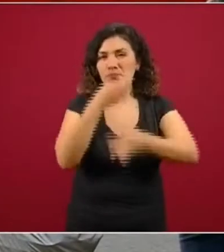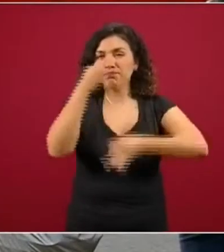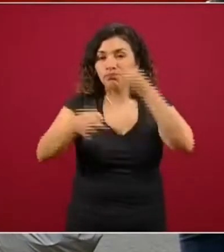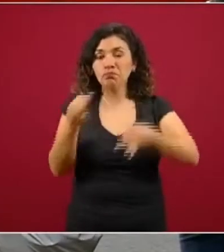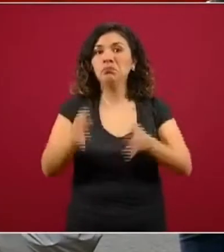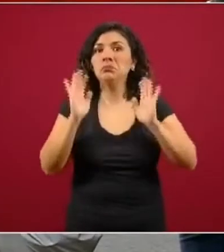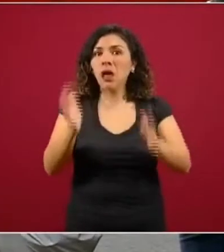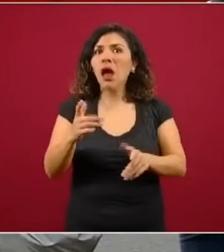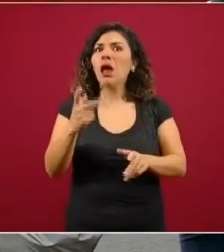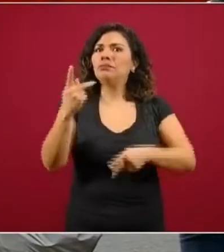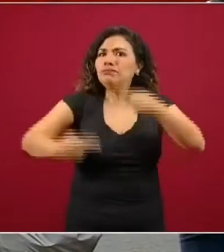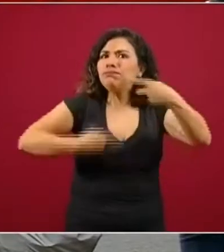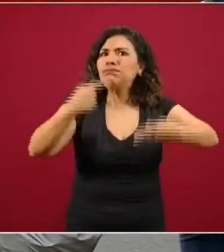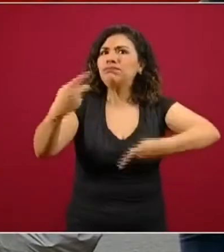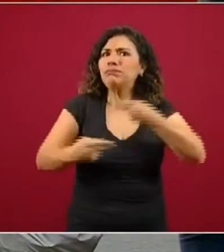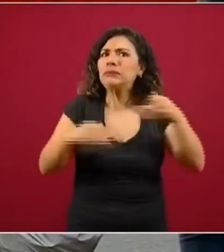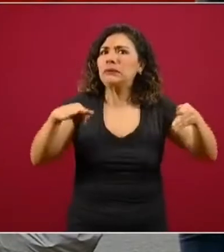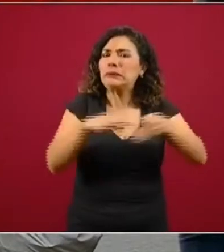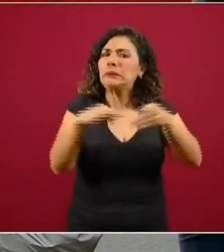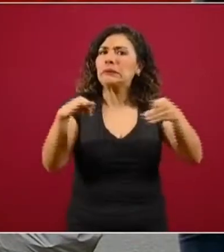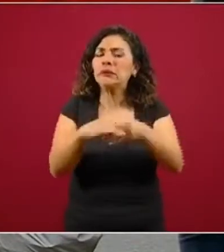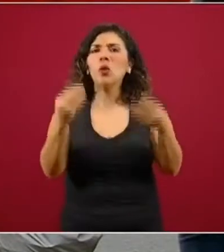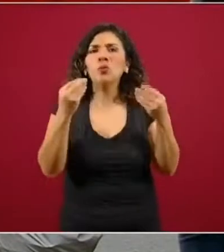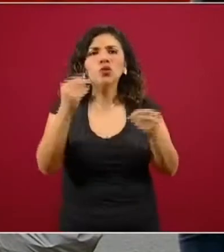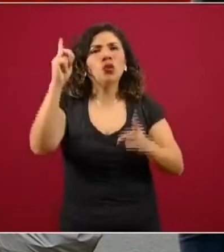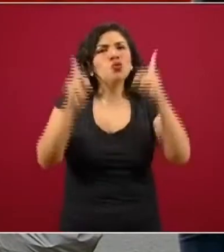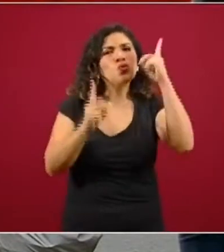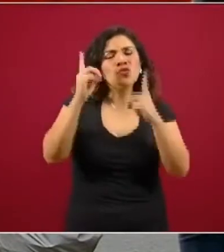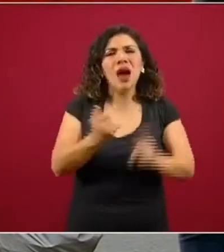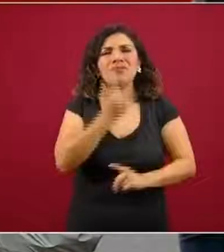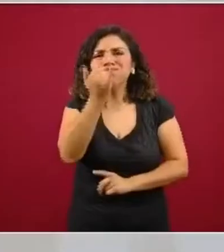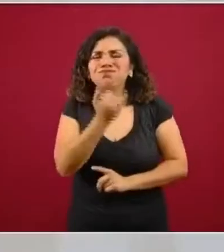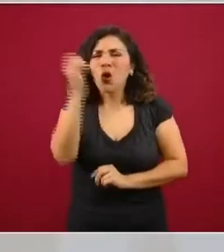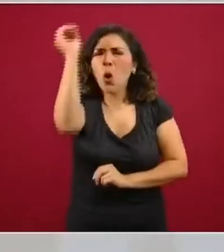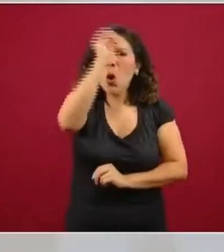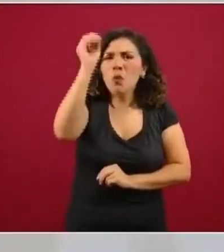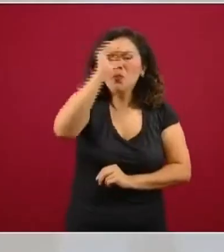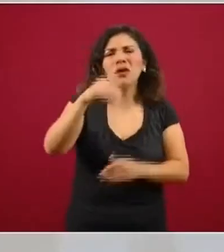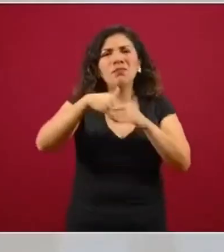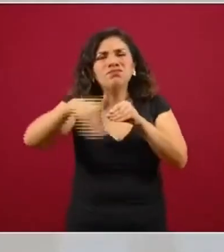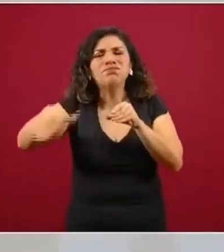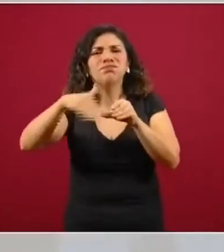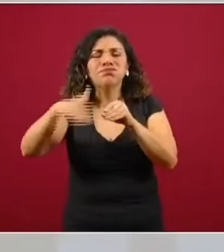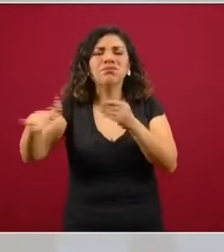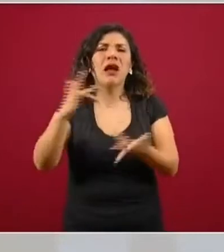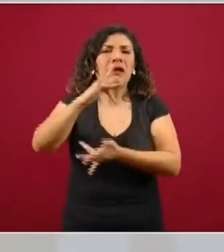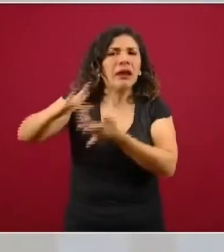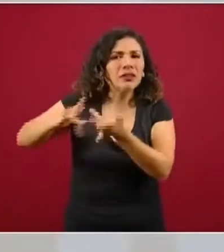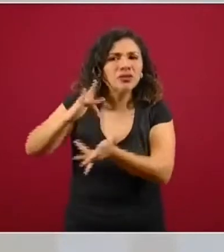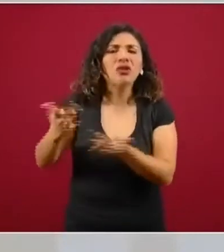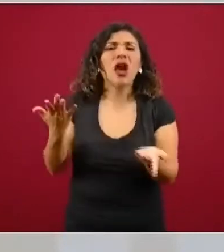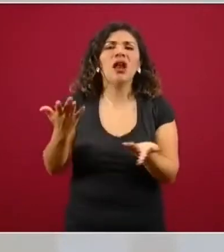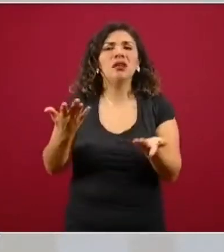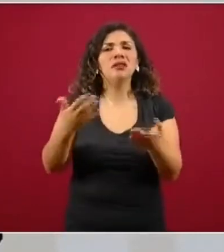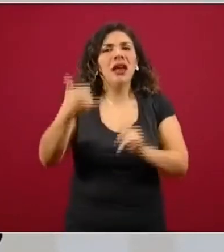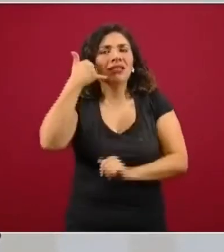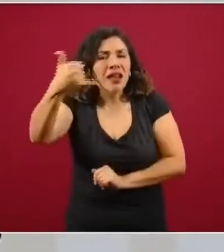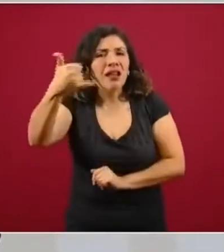llegado muchas preguntas, muchos comentarios a través de las redes sociales, del servicio de